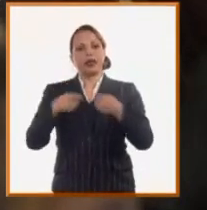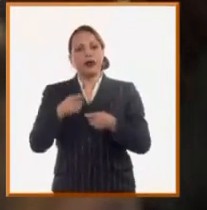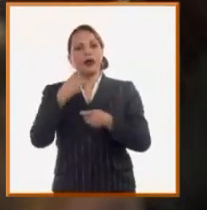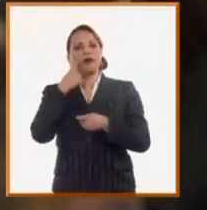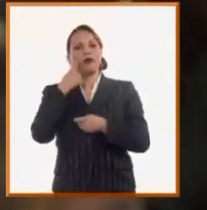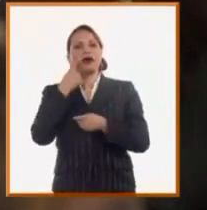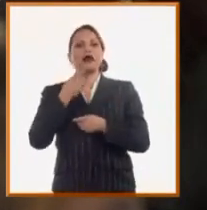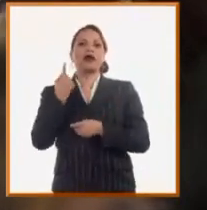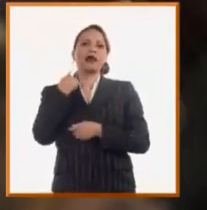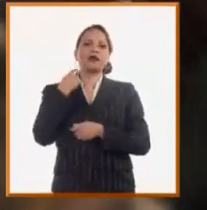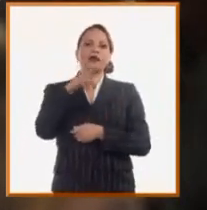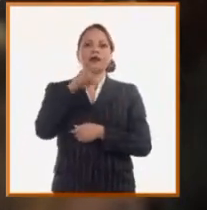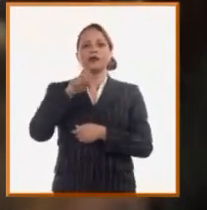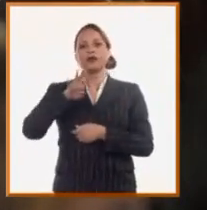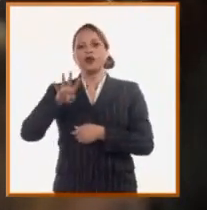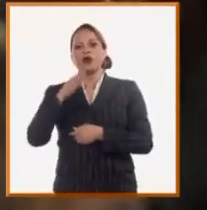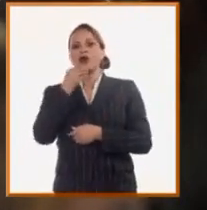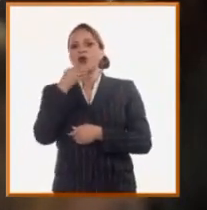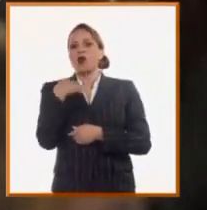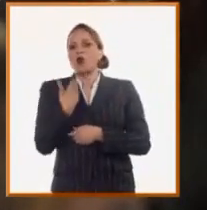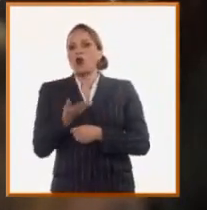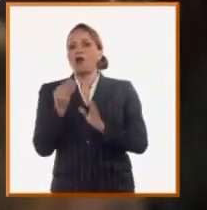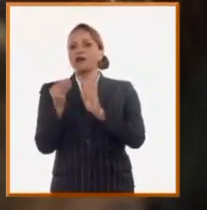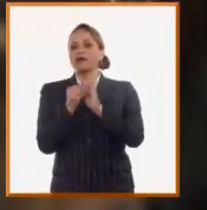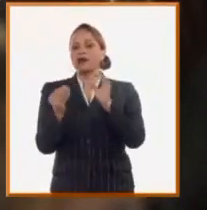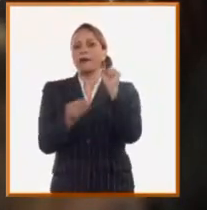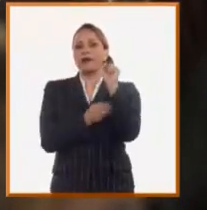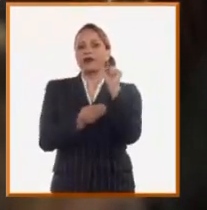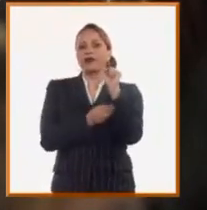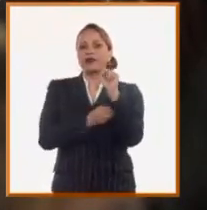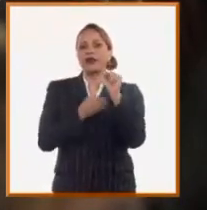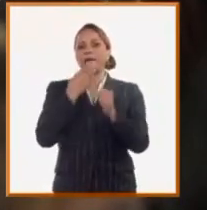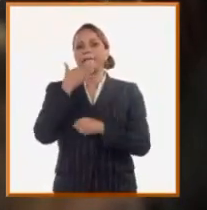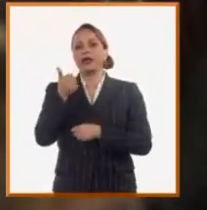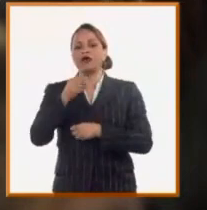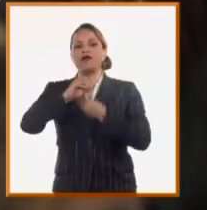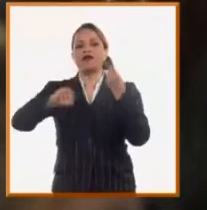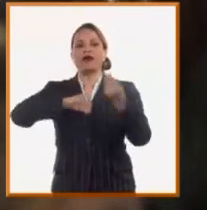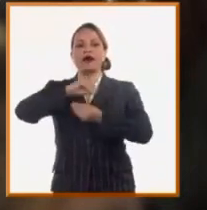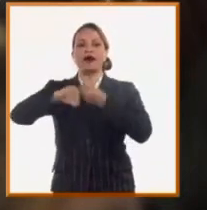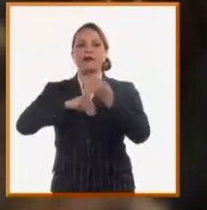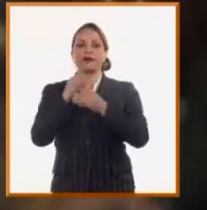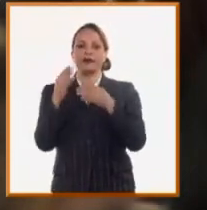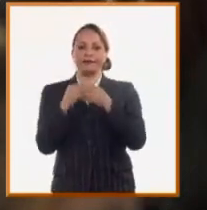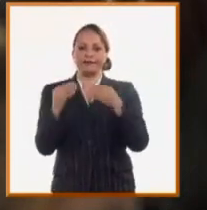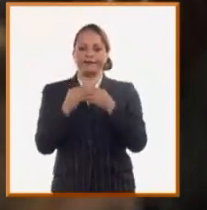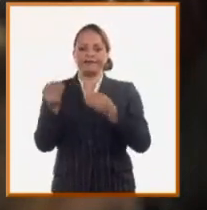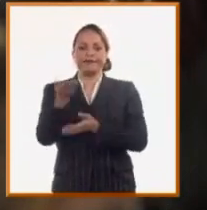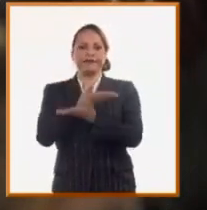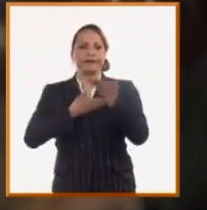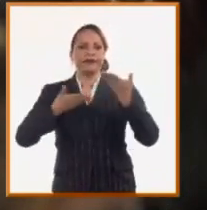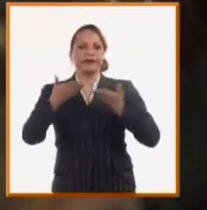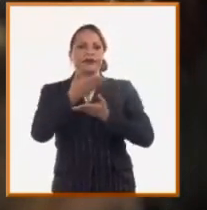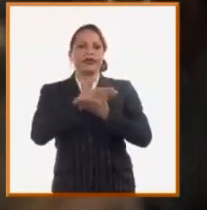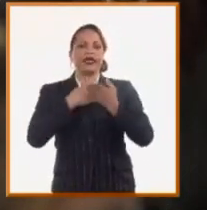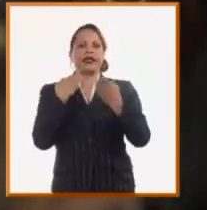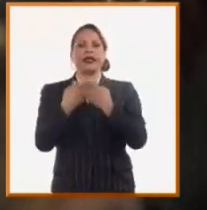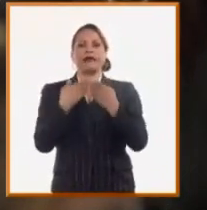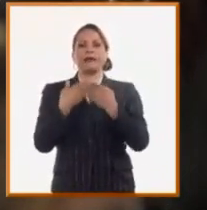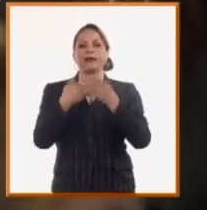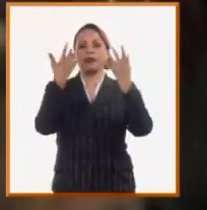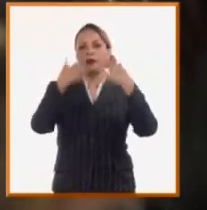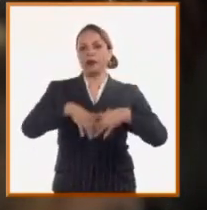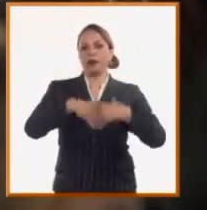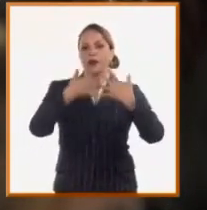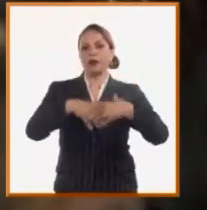para el 2024 de cómo potenciar más la participación del mercado cambiario y su interrelación con el sector